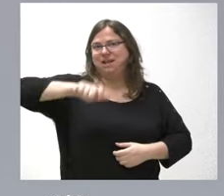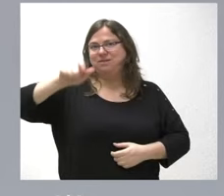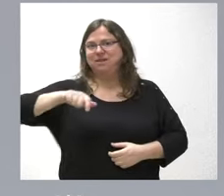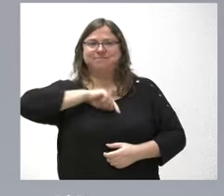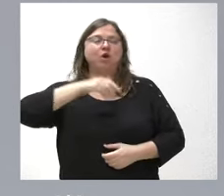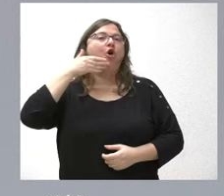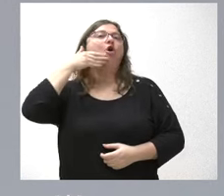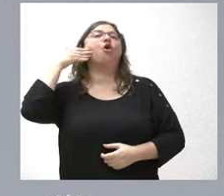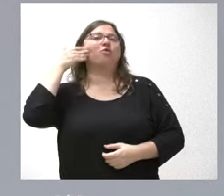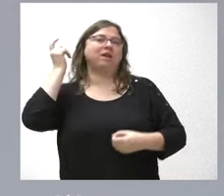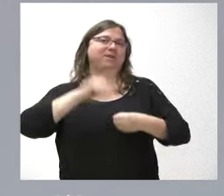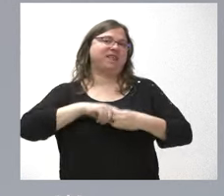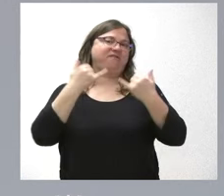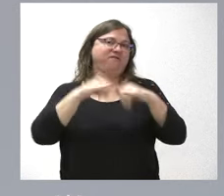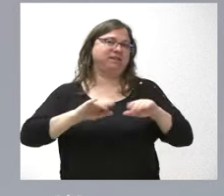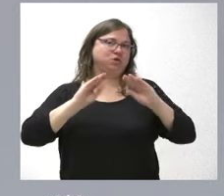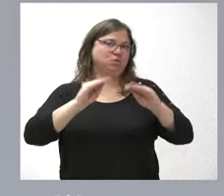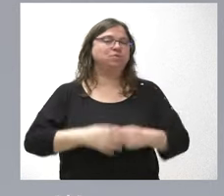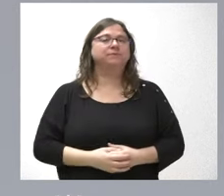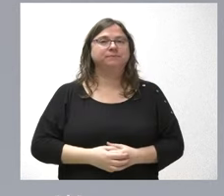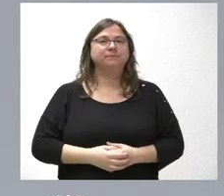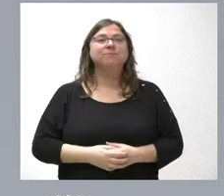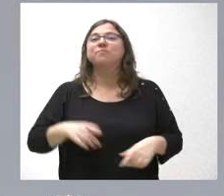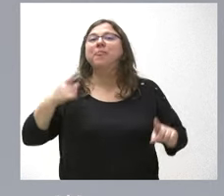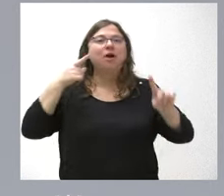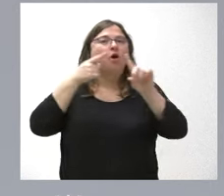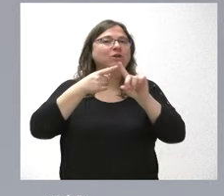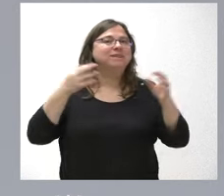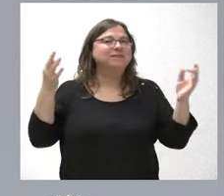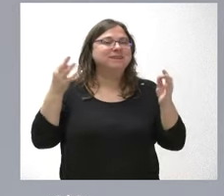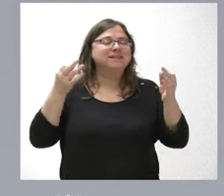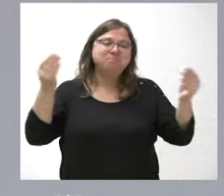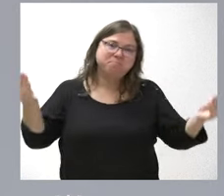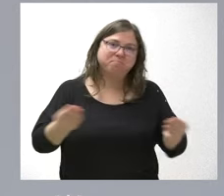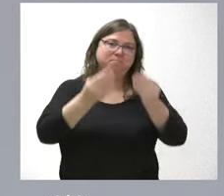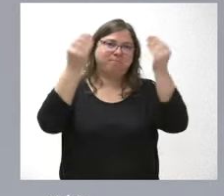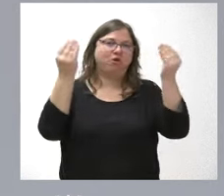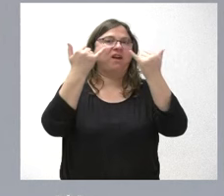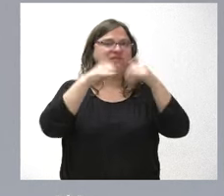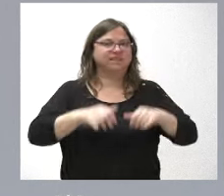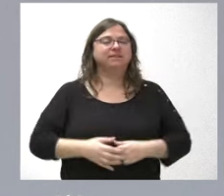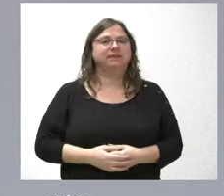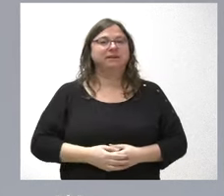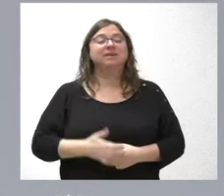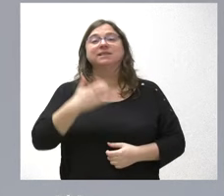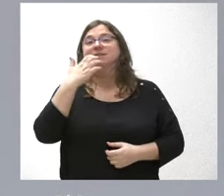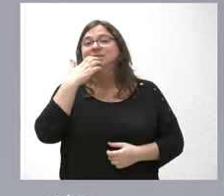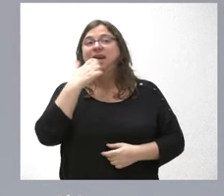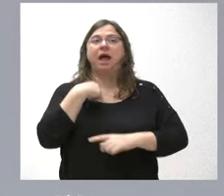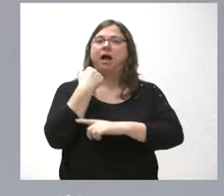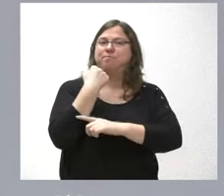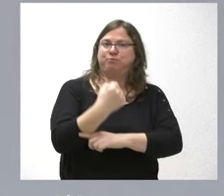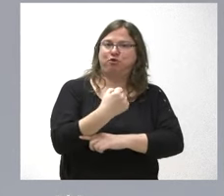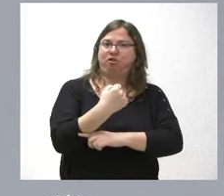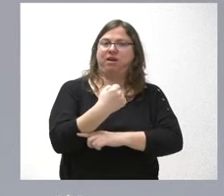de participar ese día en su fiesta autonómica. El objetivo precisamente es ir mejorando esta celebración, todo lo que sea apoyar